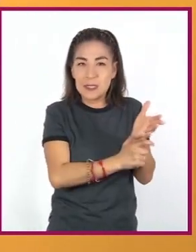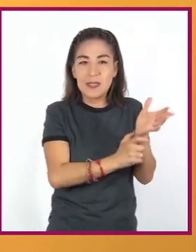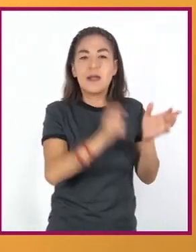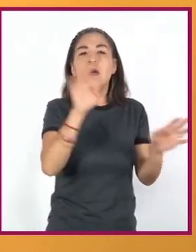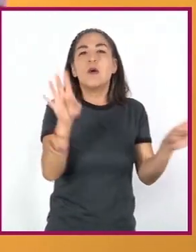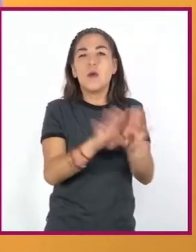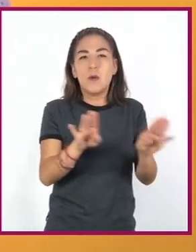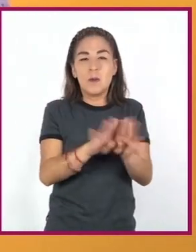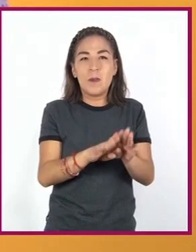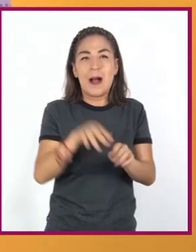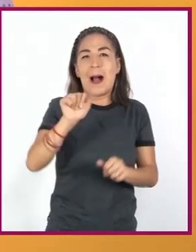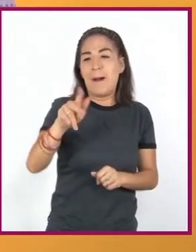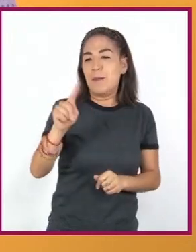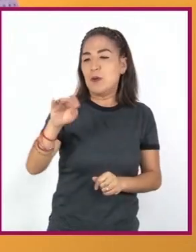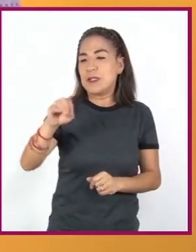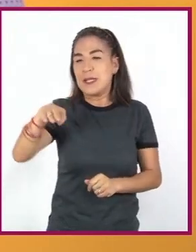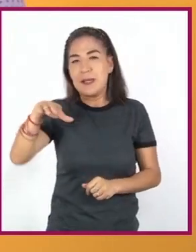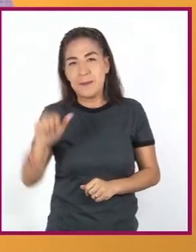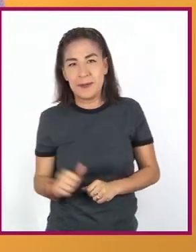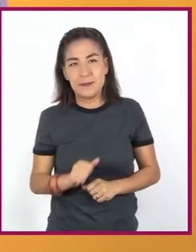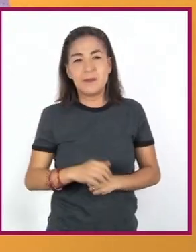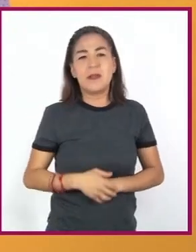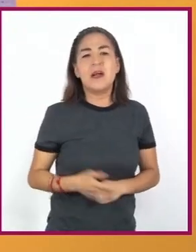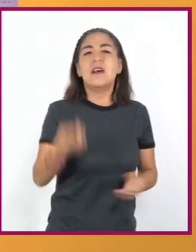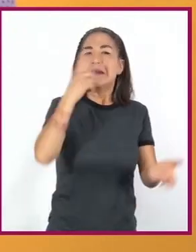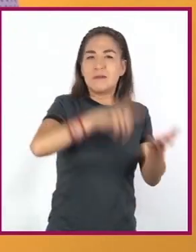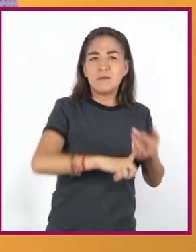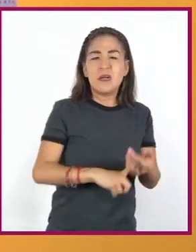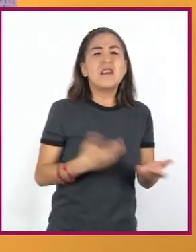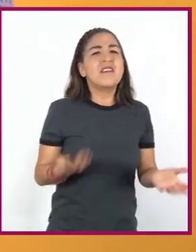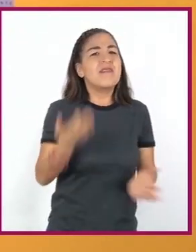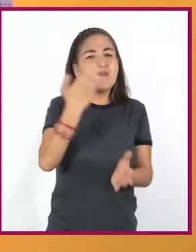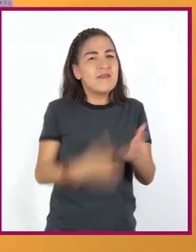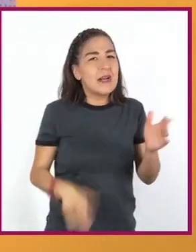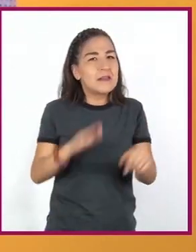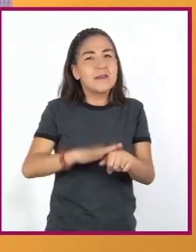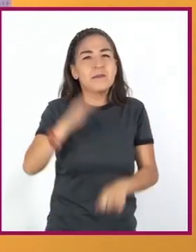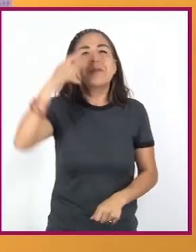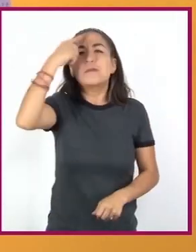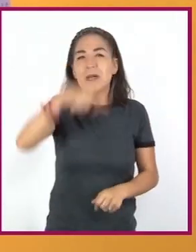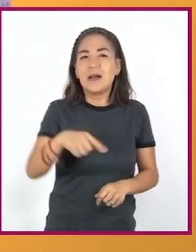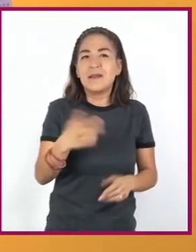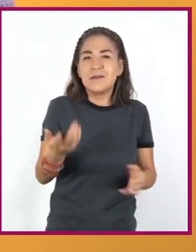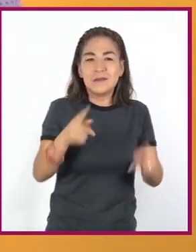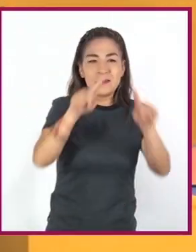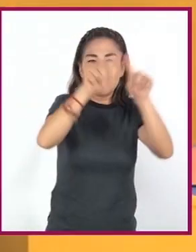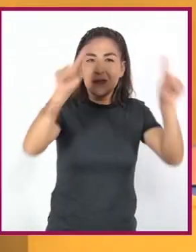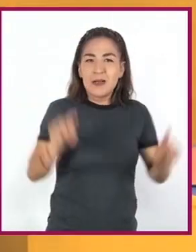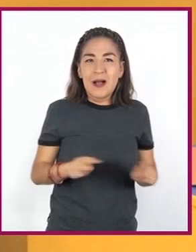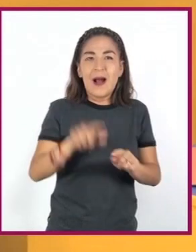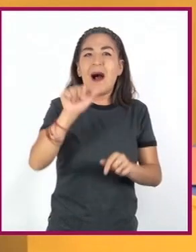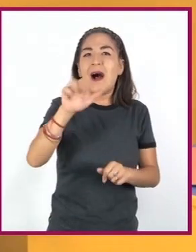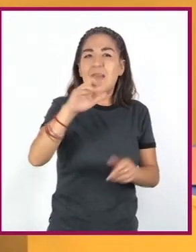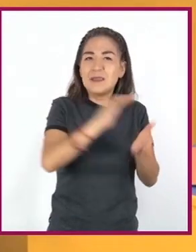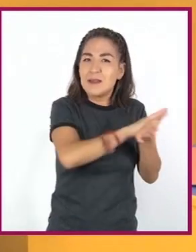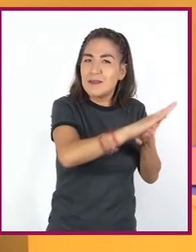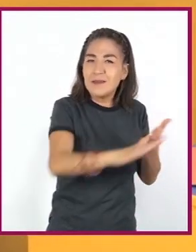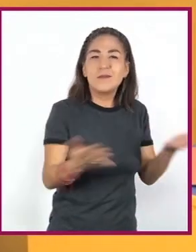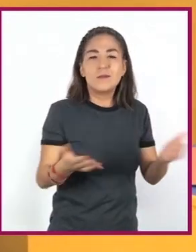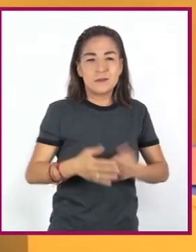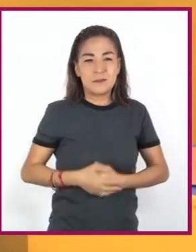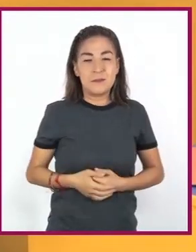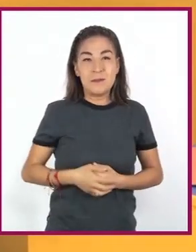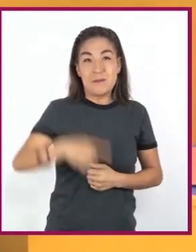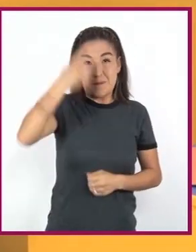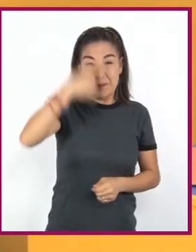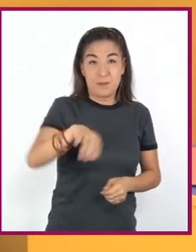medida de la apotema. ¿Qué más necesitamos para determinar el área de la mesita? Para poder determinar